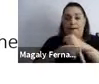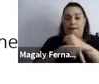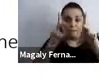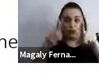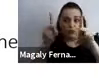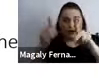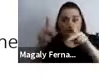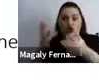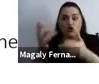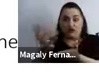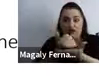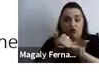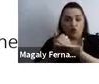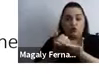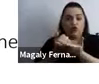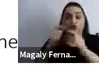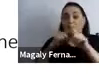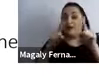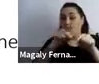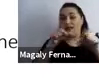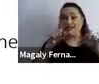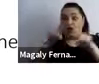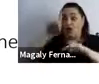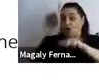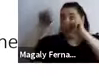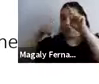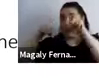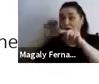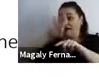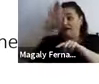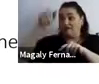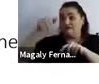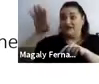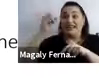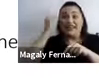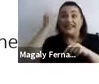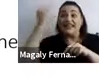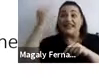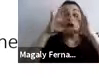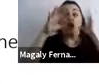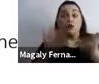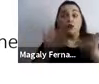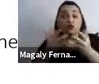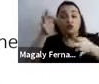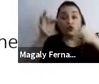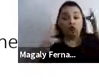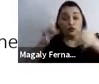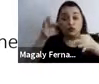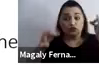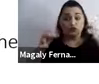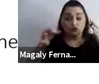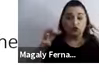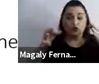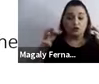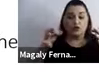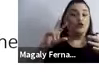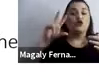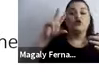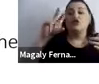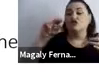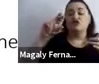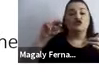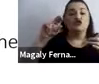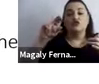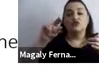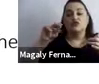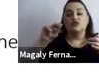y sin embargo esta curva de equidad ideal para el mundo, para un mundo justo, no